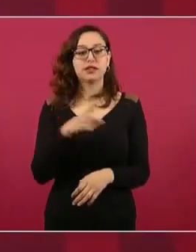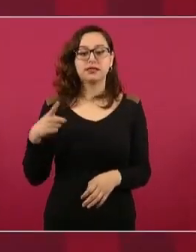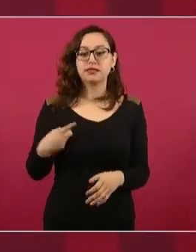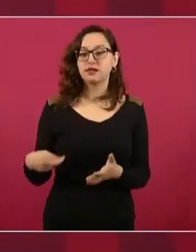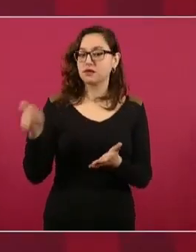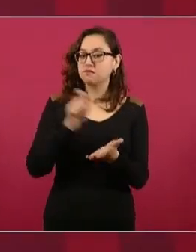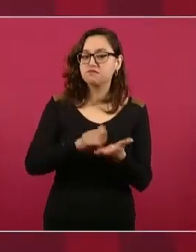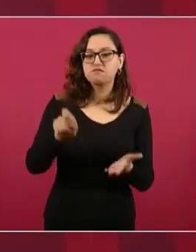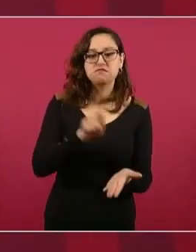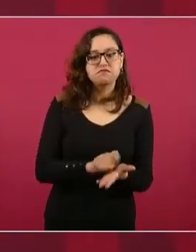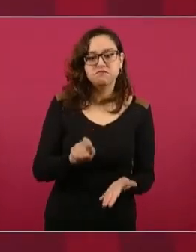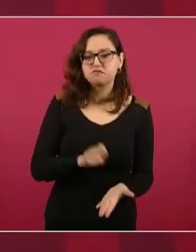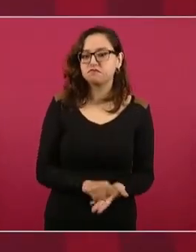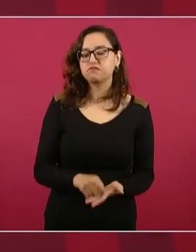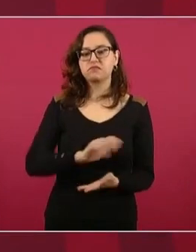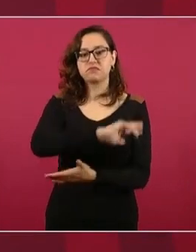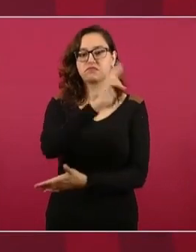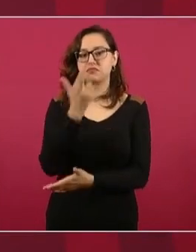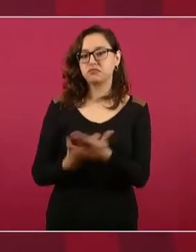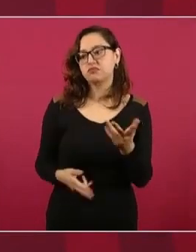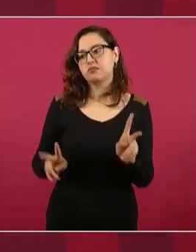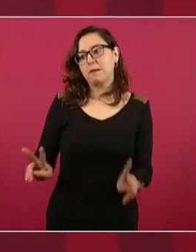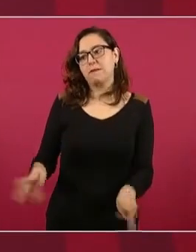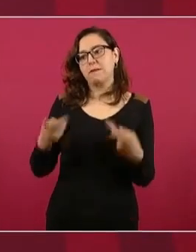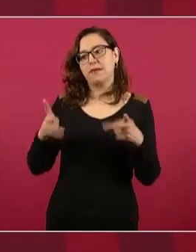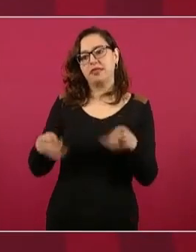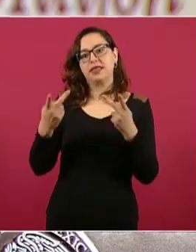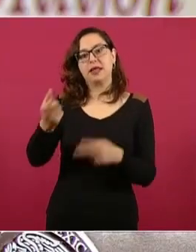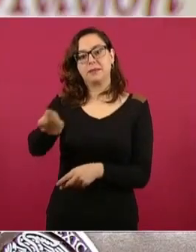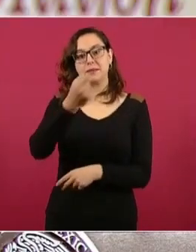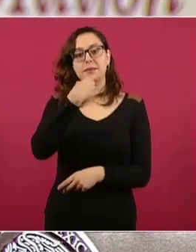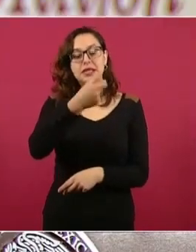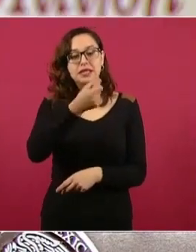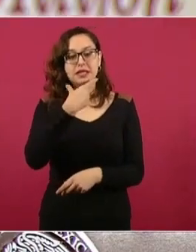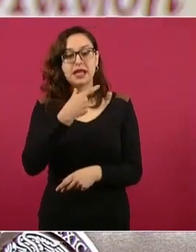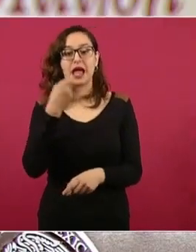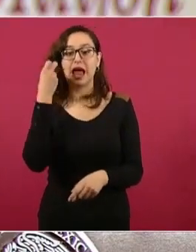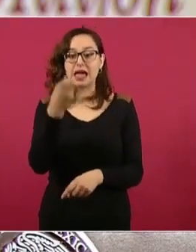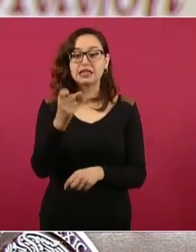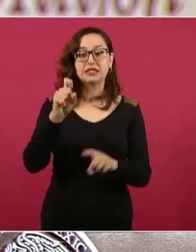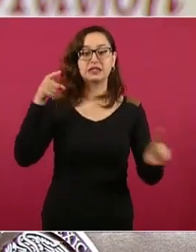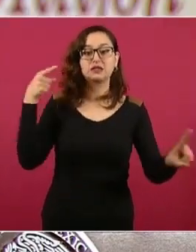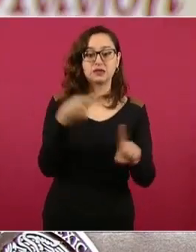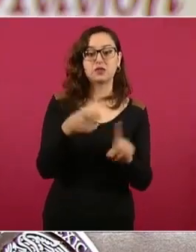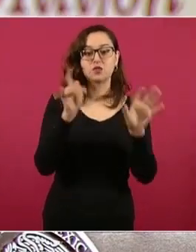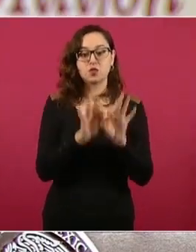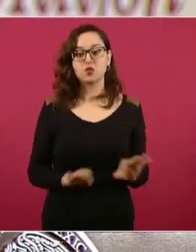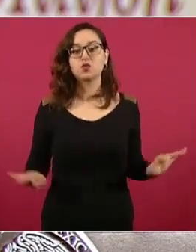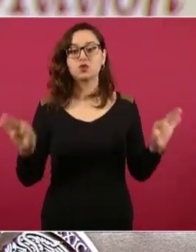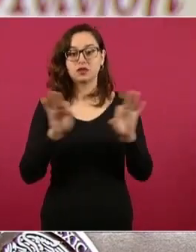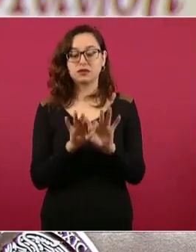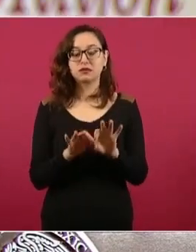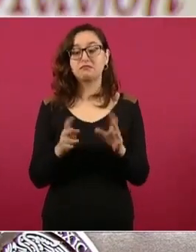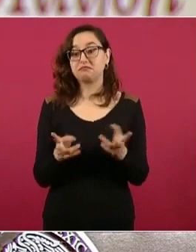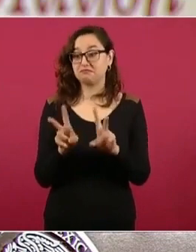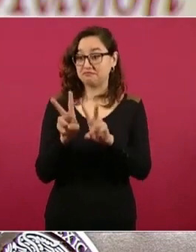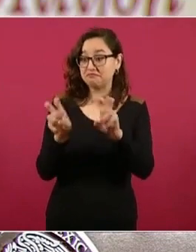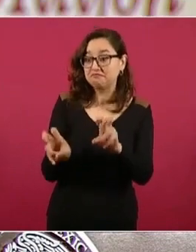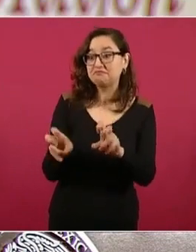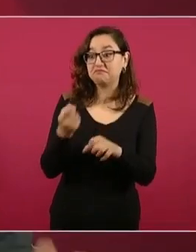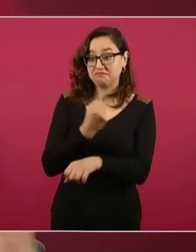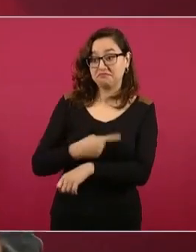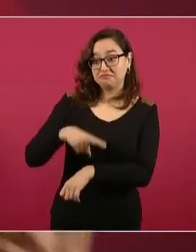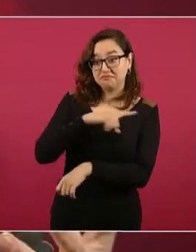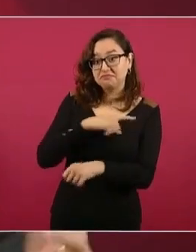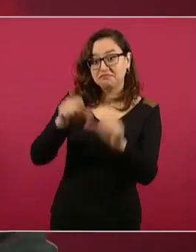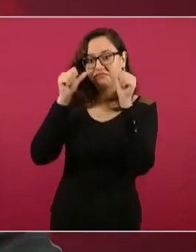múltiples medicamentos, porque ese es el interés principal. No es dar consulta, no es resolver un problema de salud. Algunas de esas cadenas